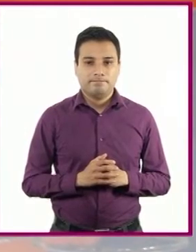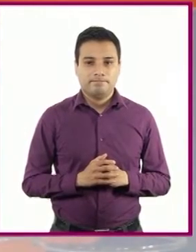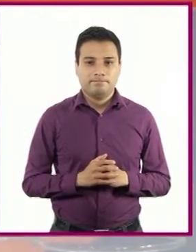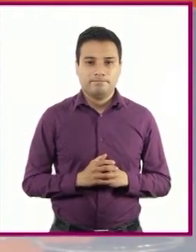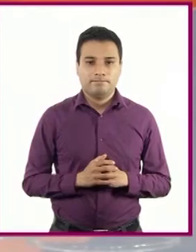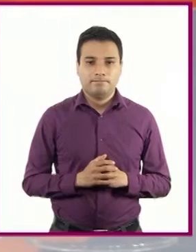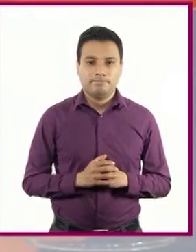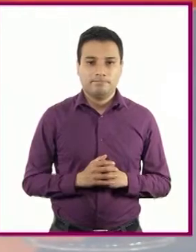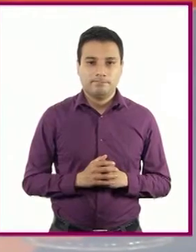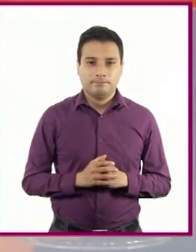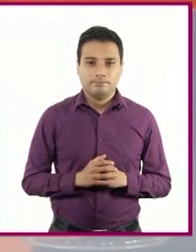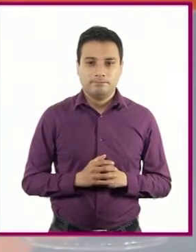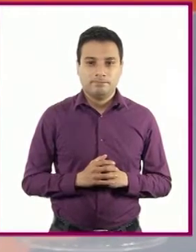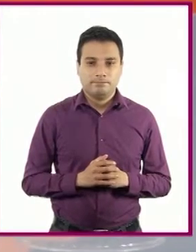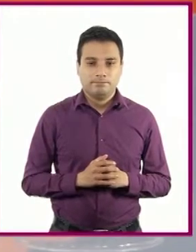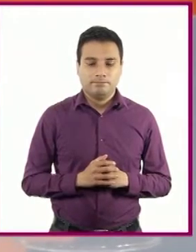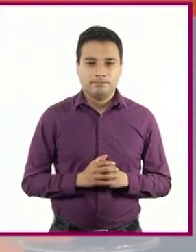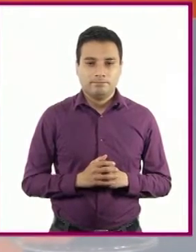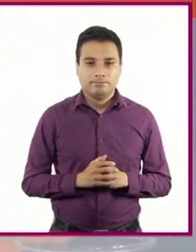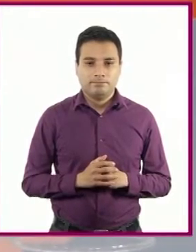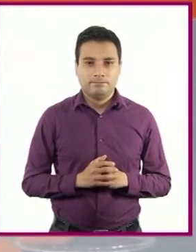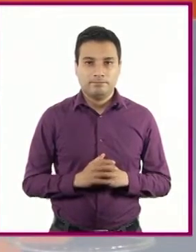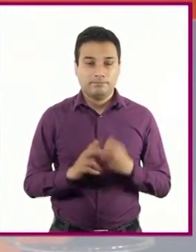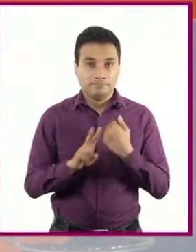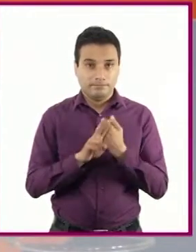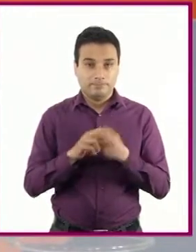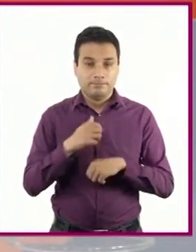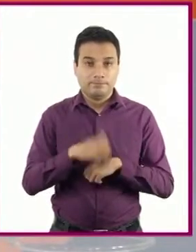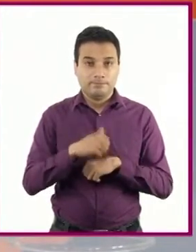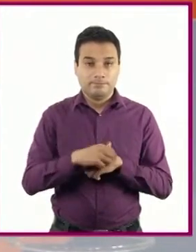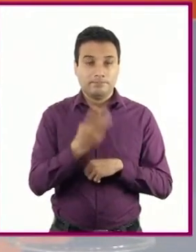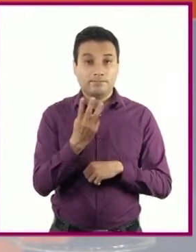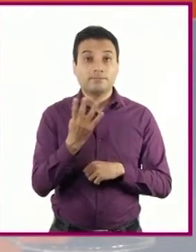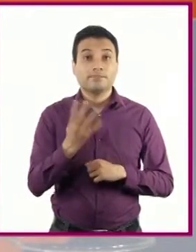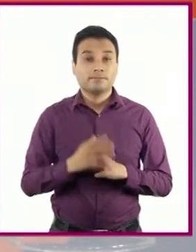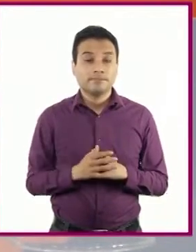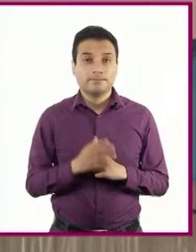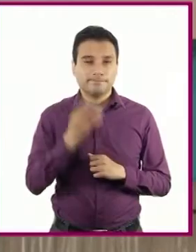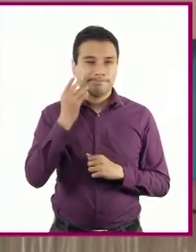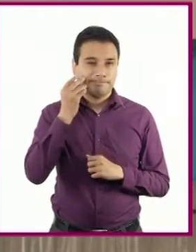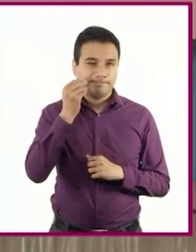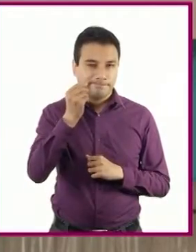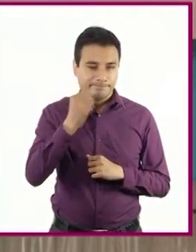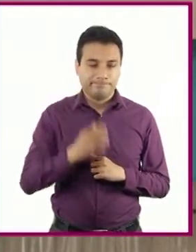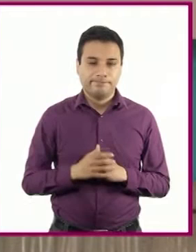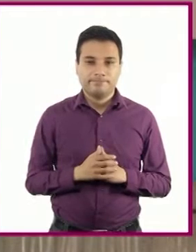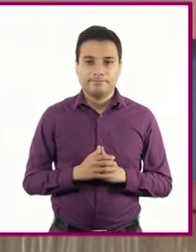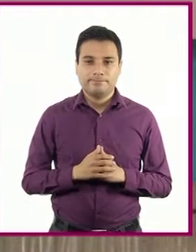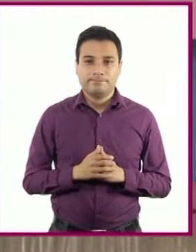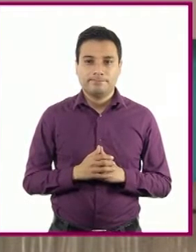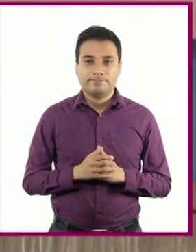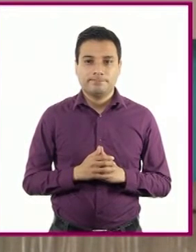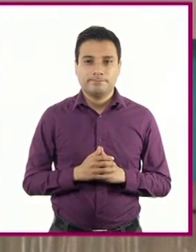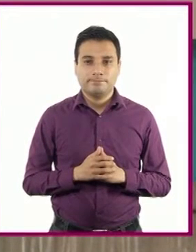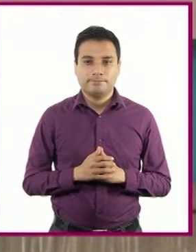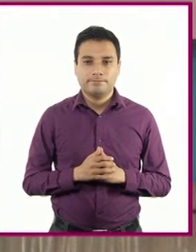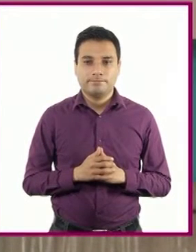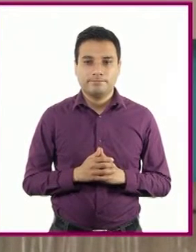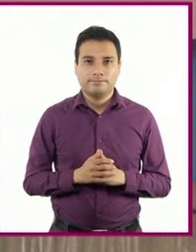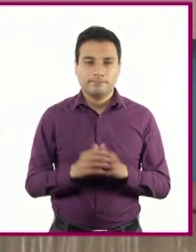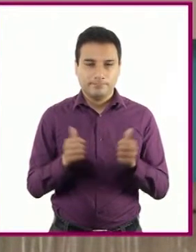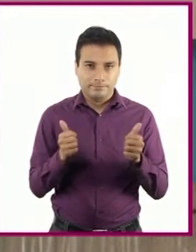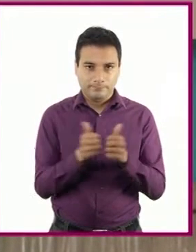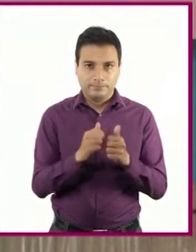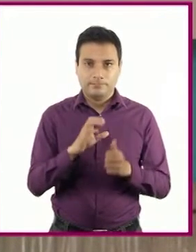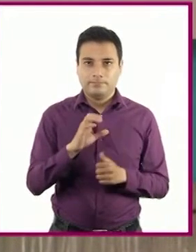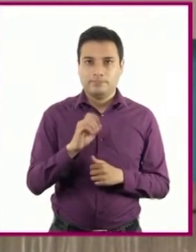Disculpa. En el vaso 3 y 4 se agregará jugo de limón con col morada hasta